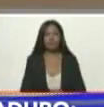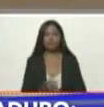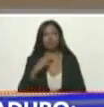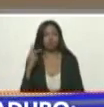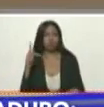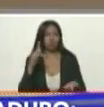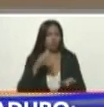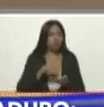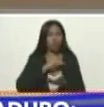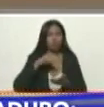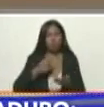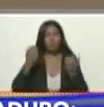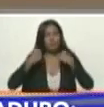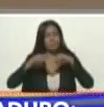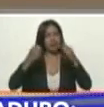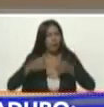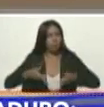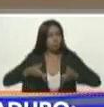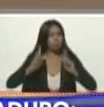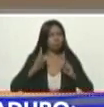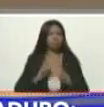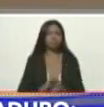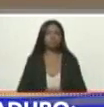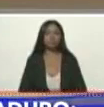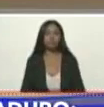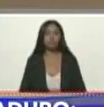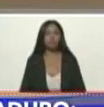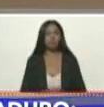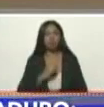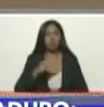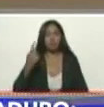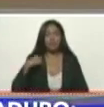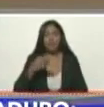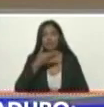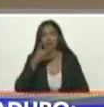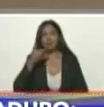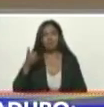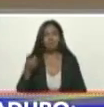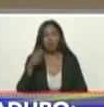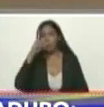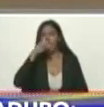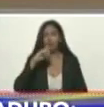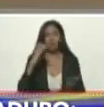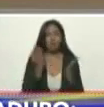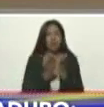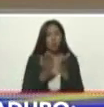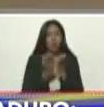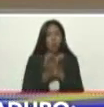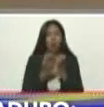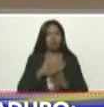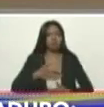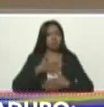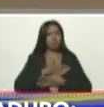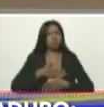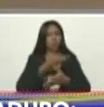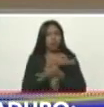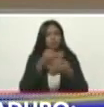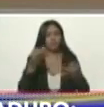estamos preparados para tener el mejor año escolar en calidad.